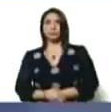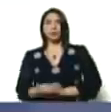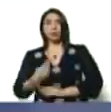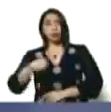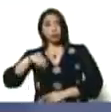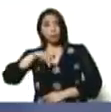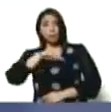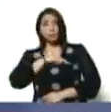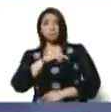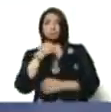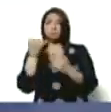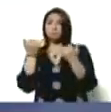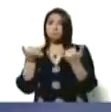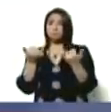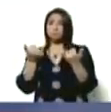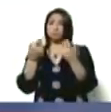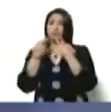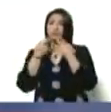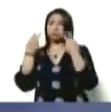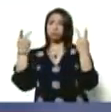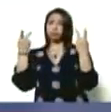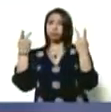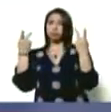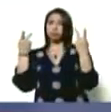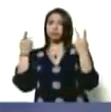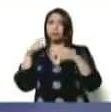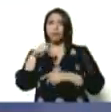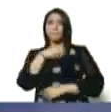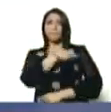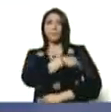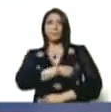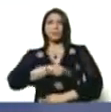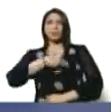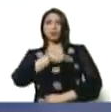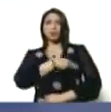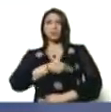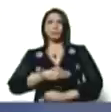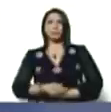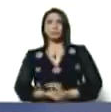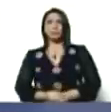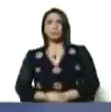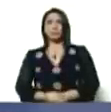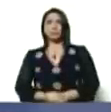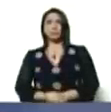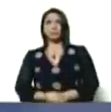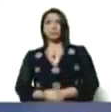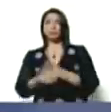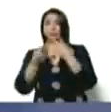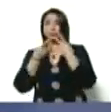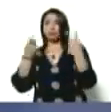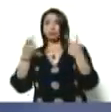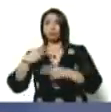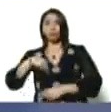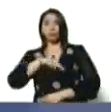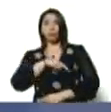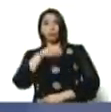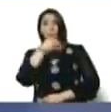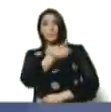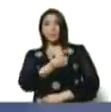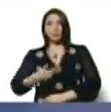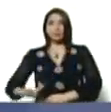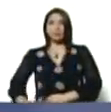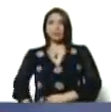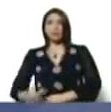Habíamos ya comunicado, y fue una misión que planteó nuestro presidente Nicolás